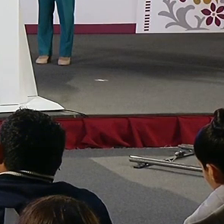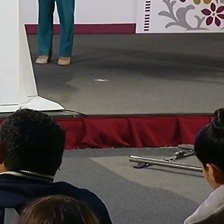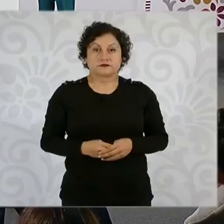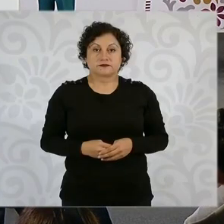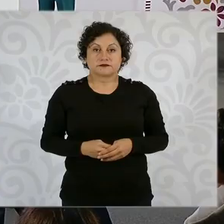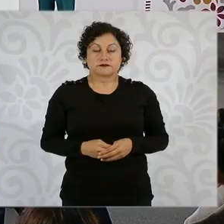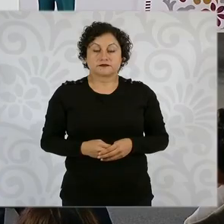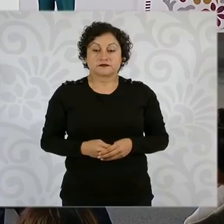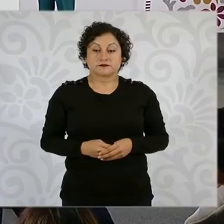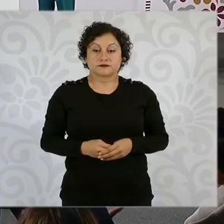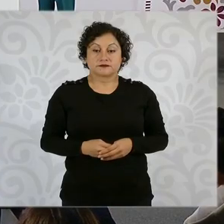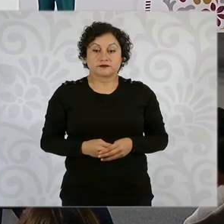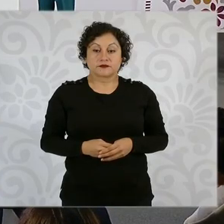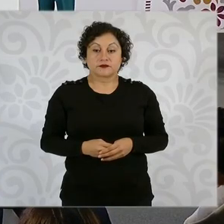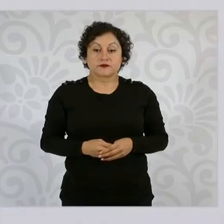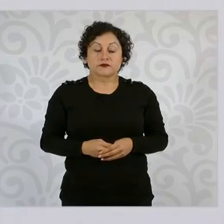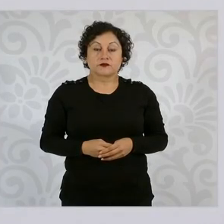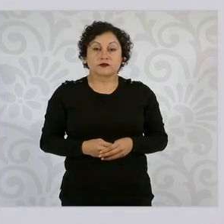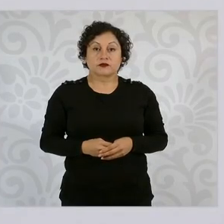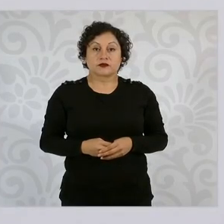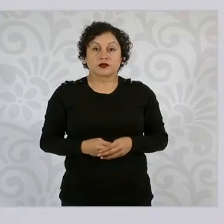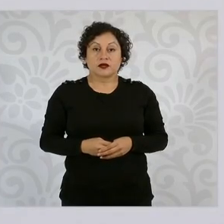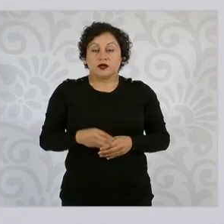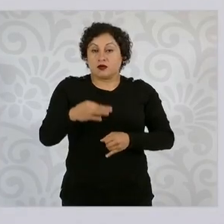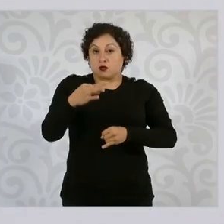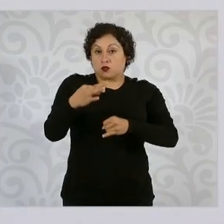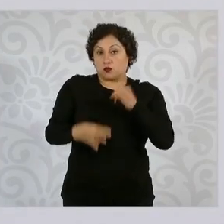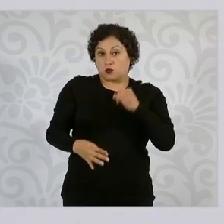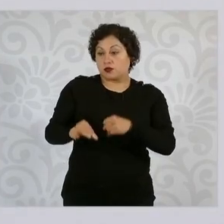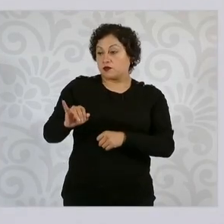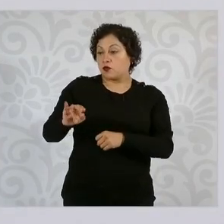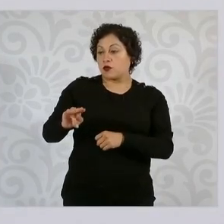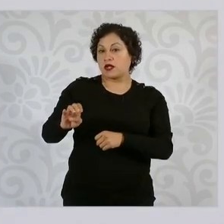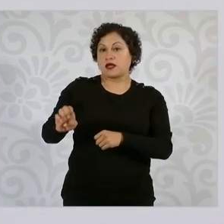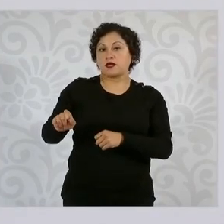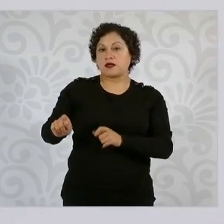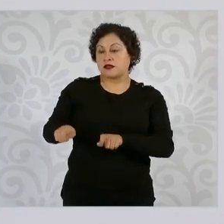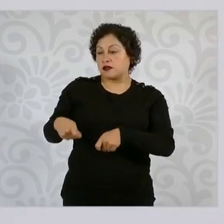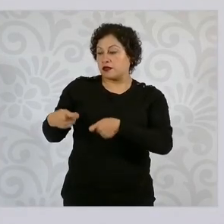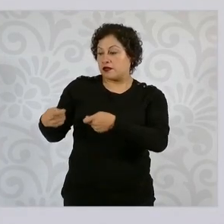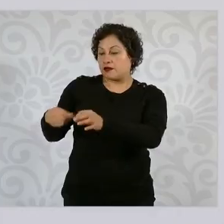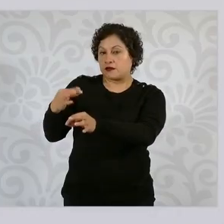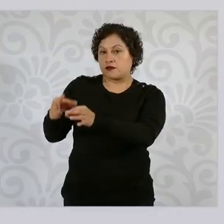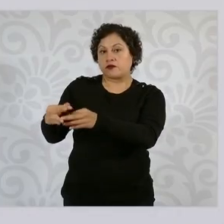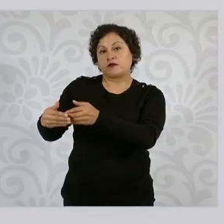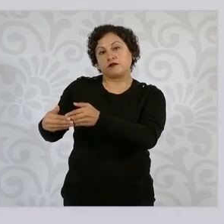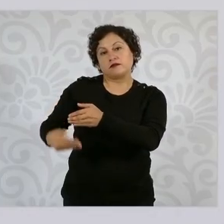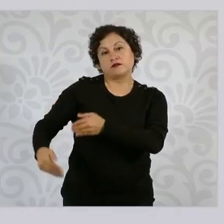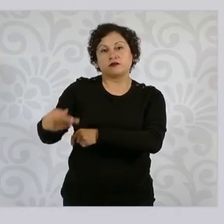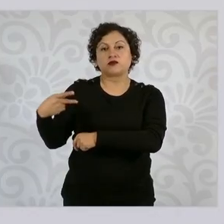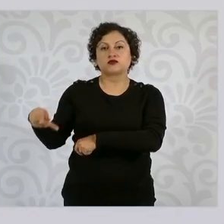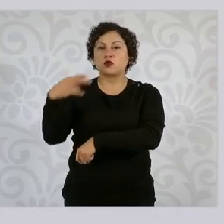y el INE estará a cargo de toda la organización de la